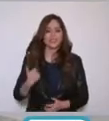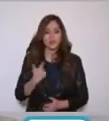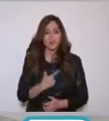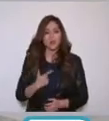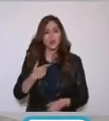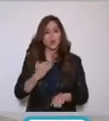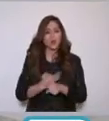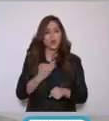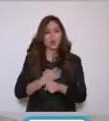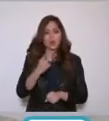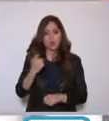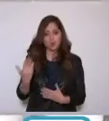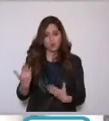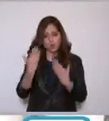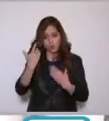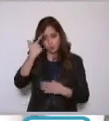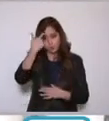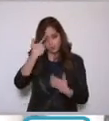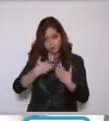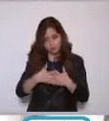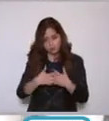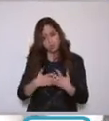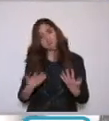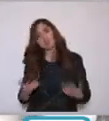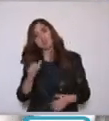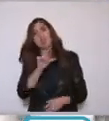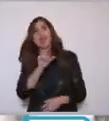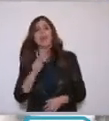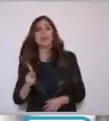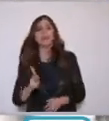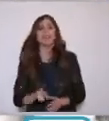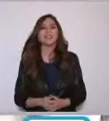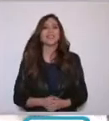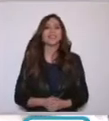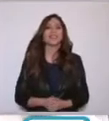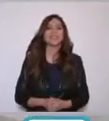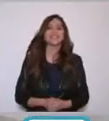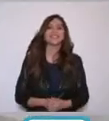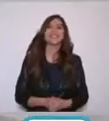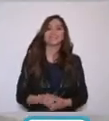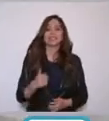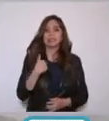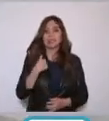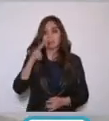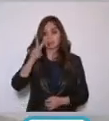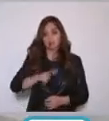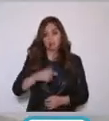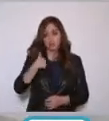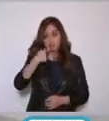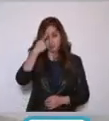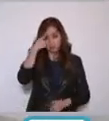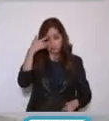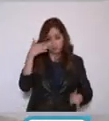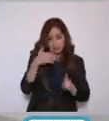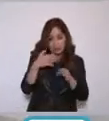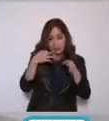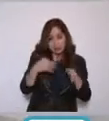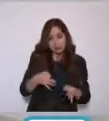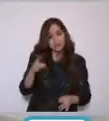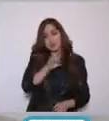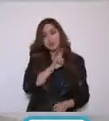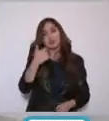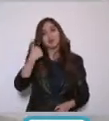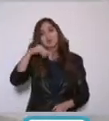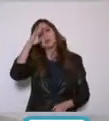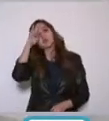coach mental ahora o qué? Pues las aplicaciones, mi querido. Eso. Yo así que digas qué concentración. Al contrario, creo que yo